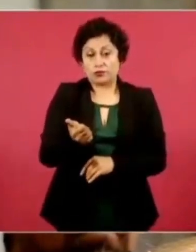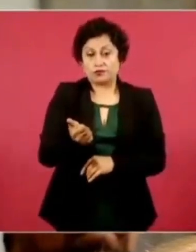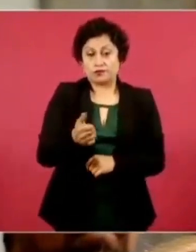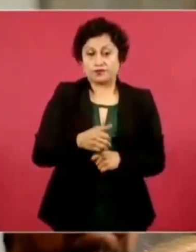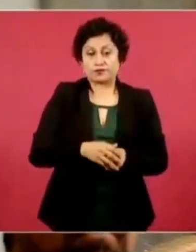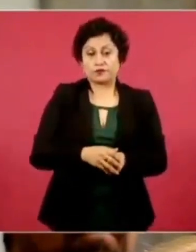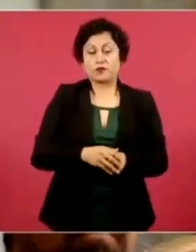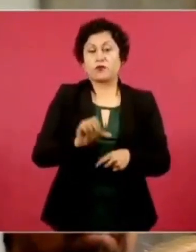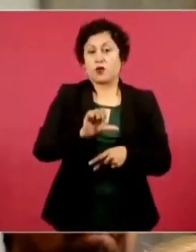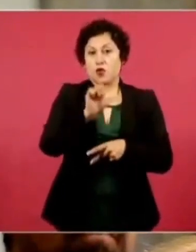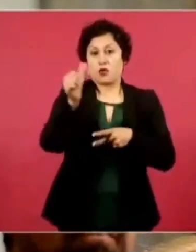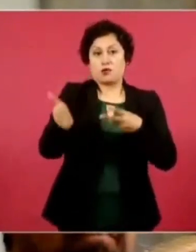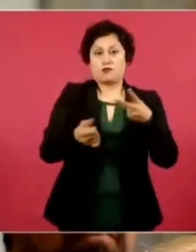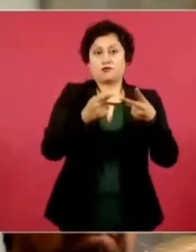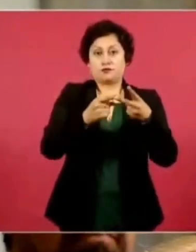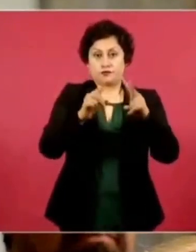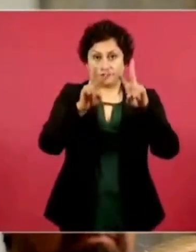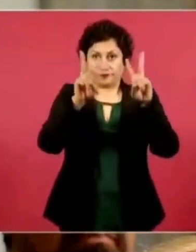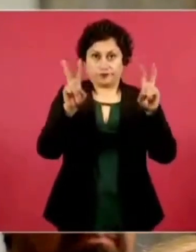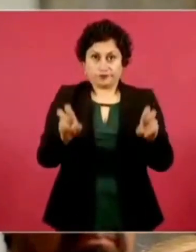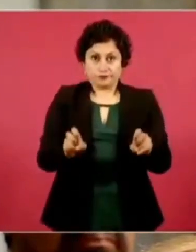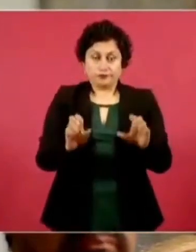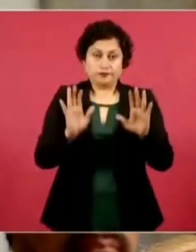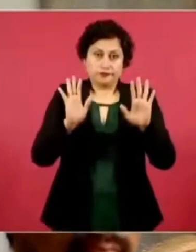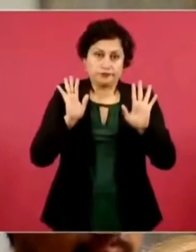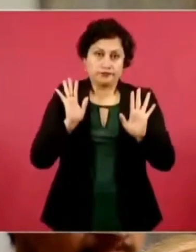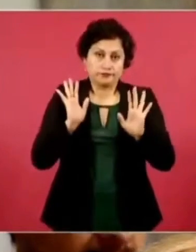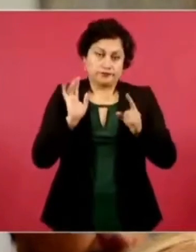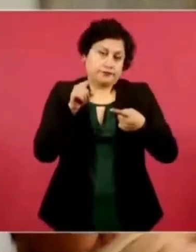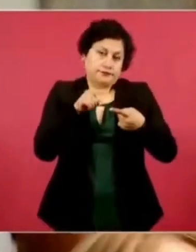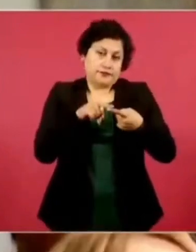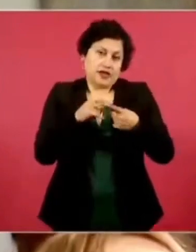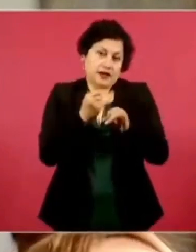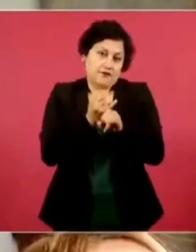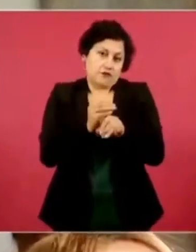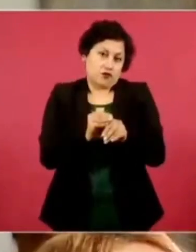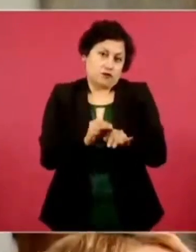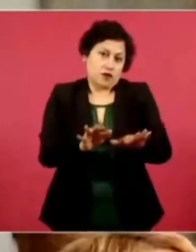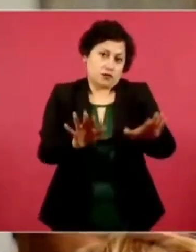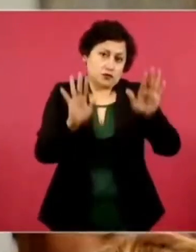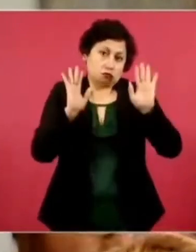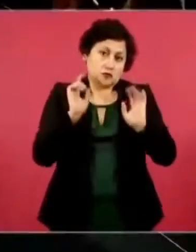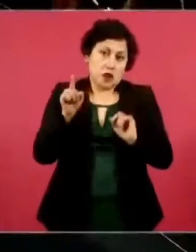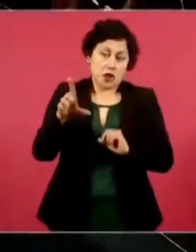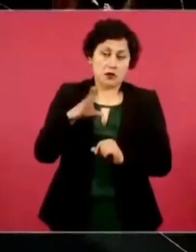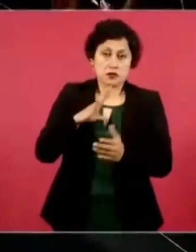al siguiente tema, digo, eso es como información, ¿no? De hecho, ahí está la carpeta, ¿no?